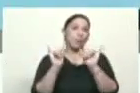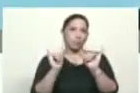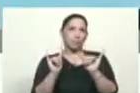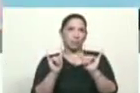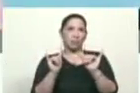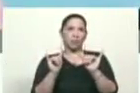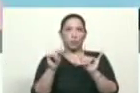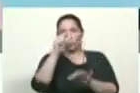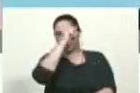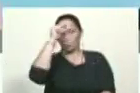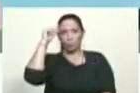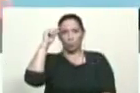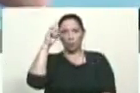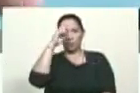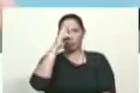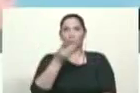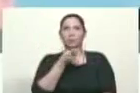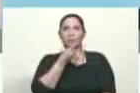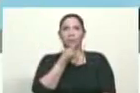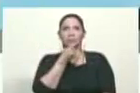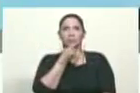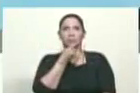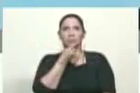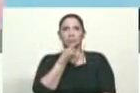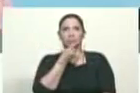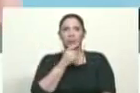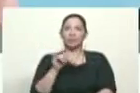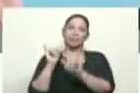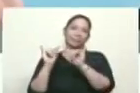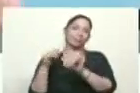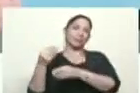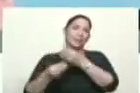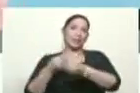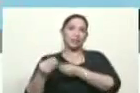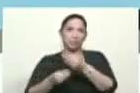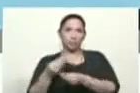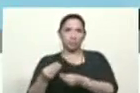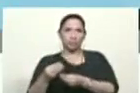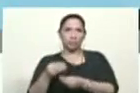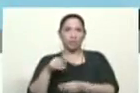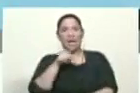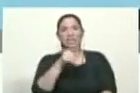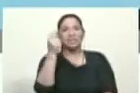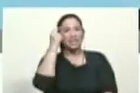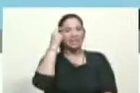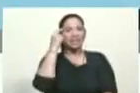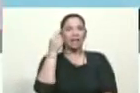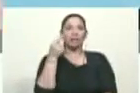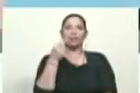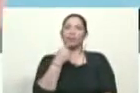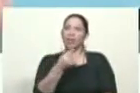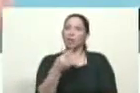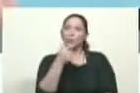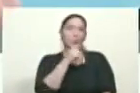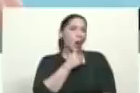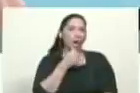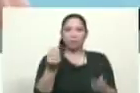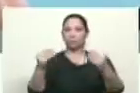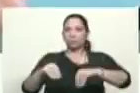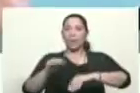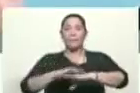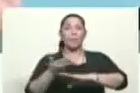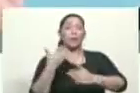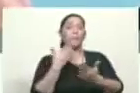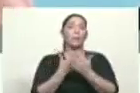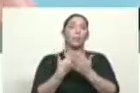Julio Borges en República Dominicana, exactamente lo que han hecho siempre. Ese día dijeron no hay acuerdo. Porque el